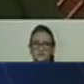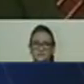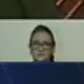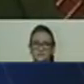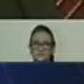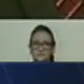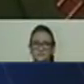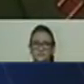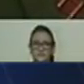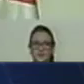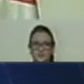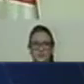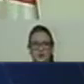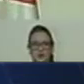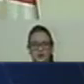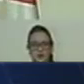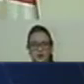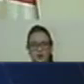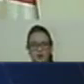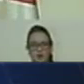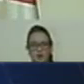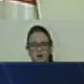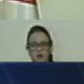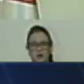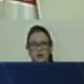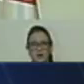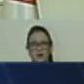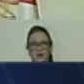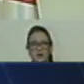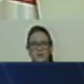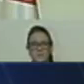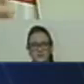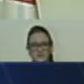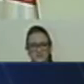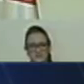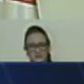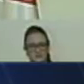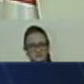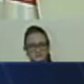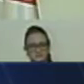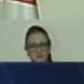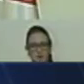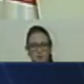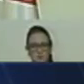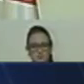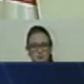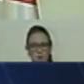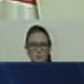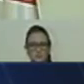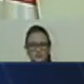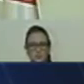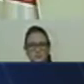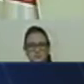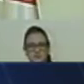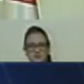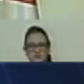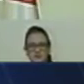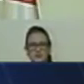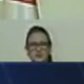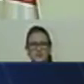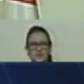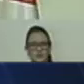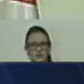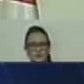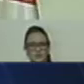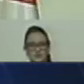Como hace Ramos Alú, no, que Maduro me respira en la nuca. Ven a competir, Ramos Alú. ¿Tú sabes qué le